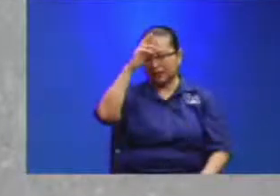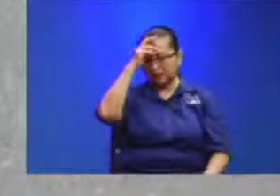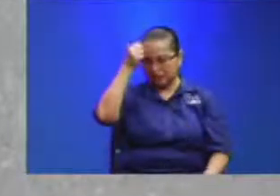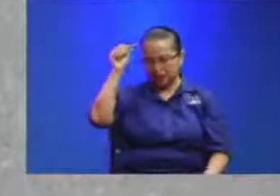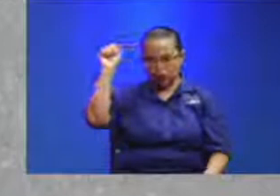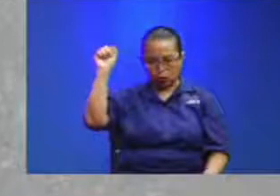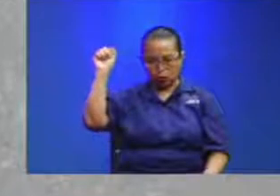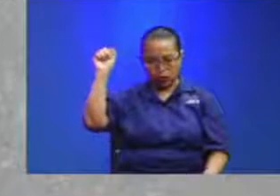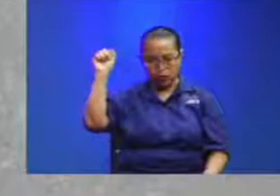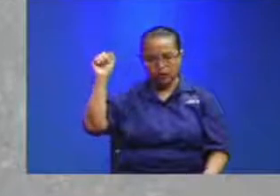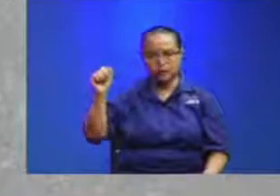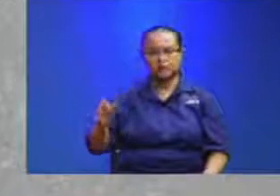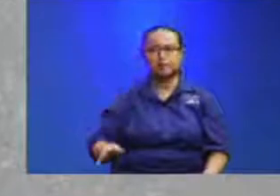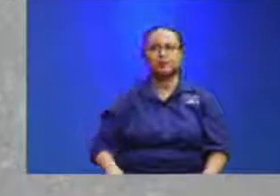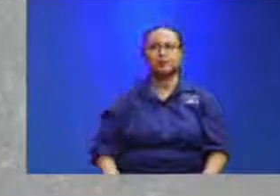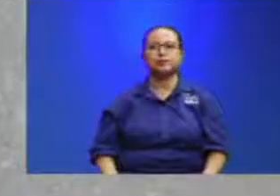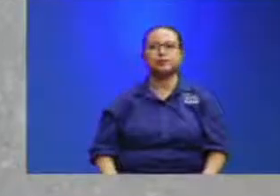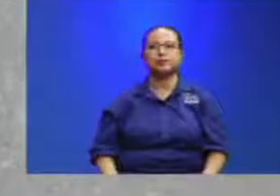veces